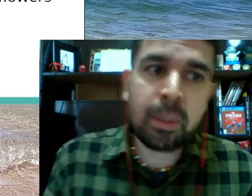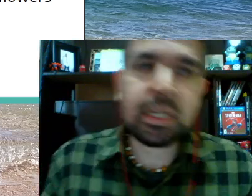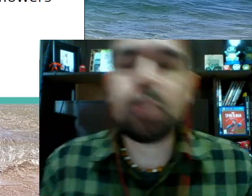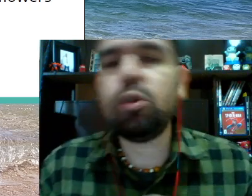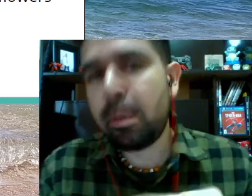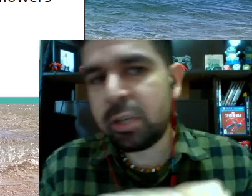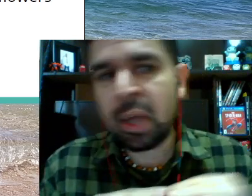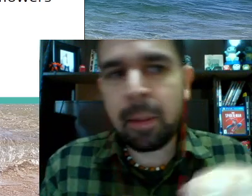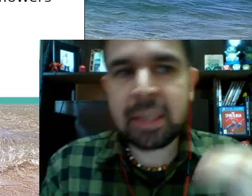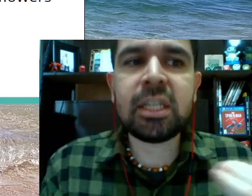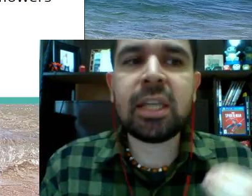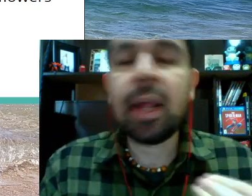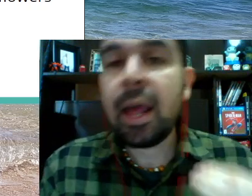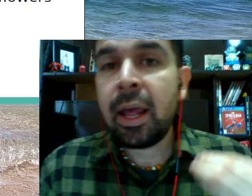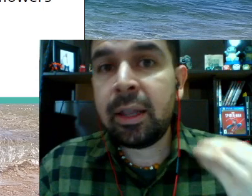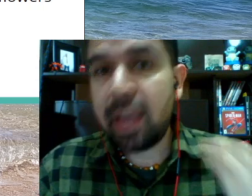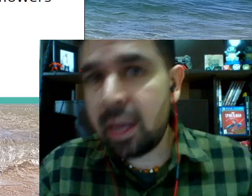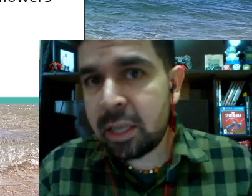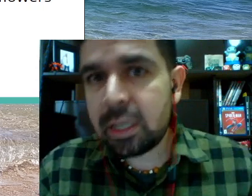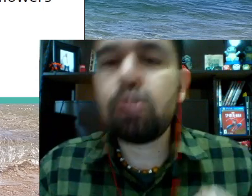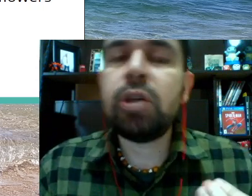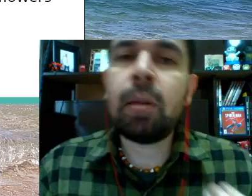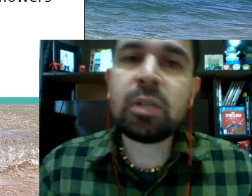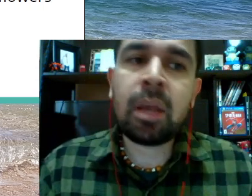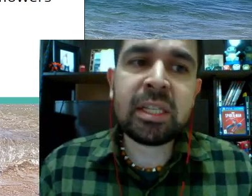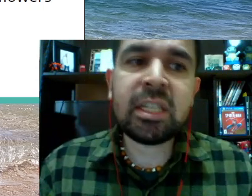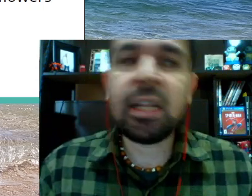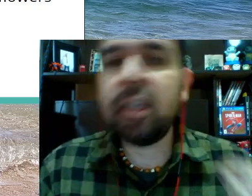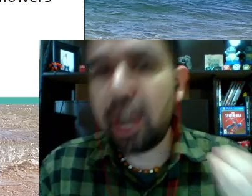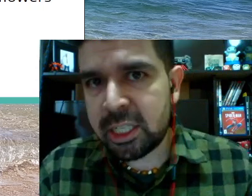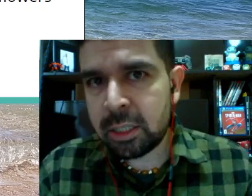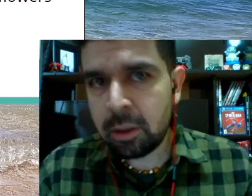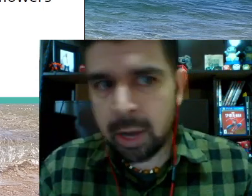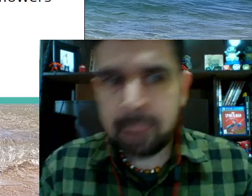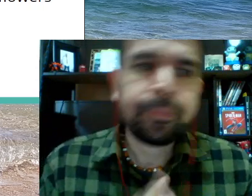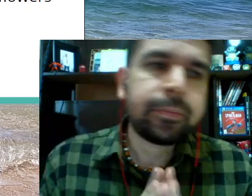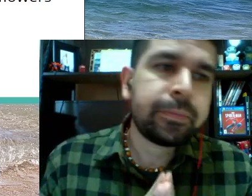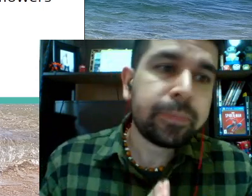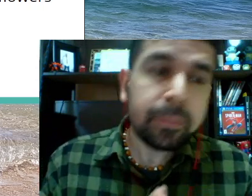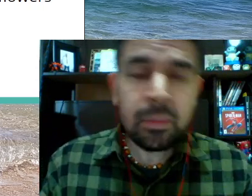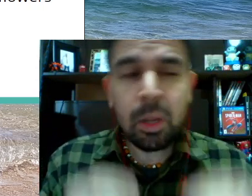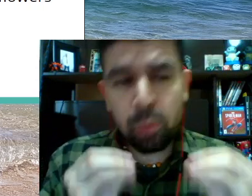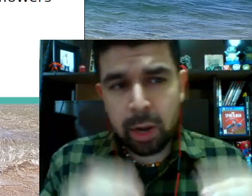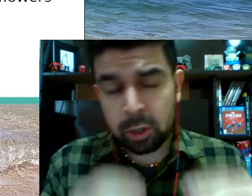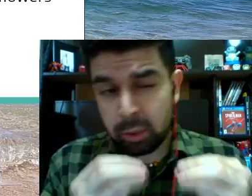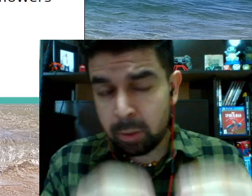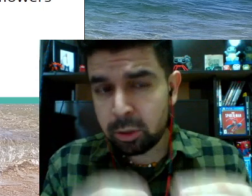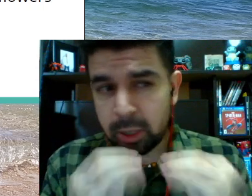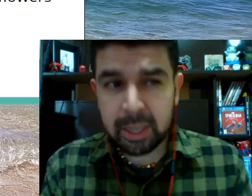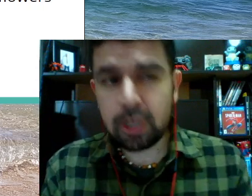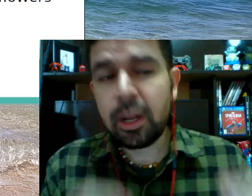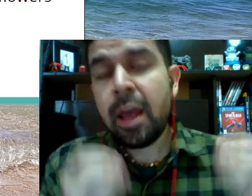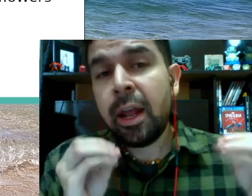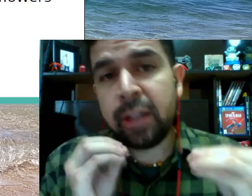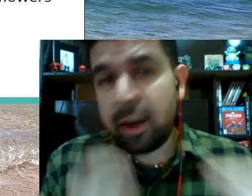formas escucharemos que a veces dicen there is y escucharemos que a veces dicen there's ok bueno continuamos con la